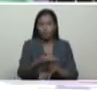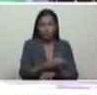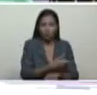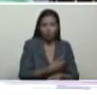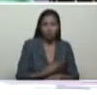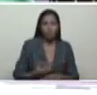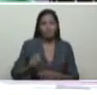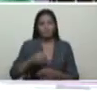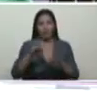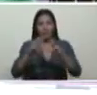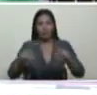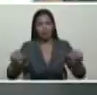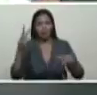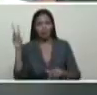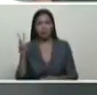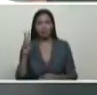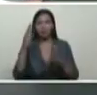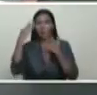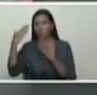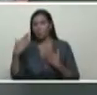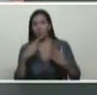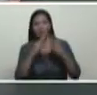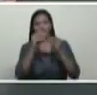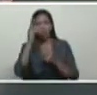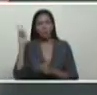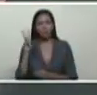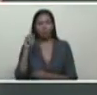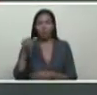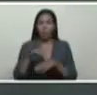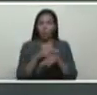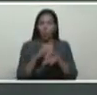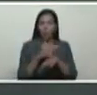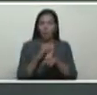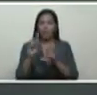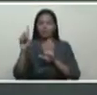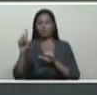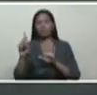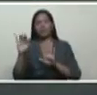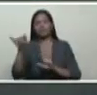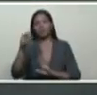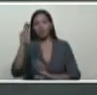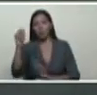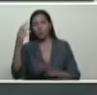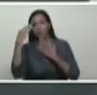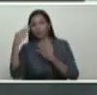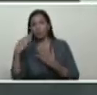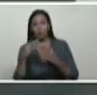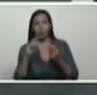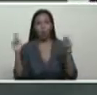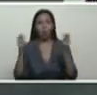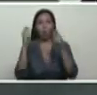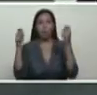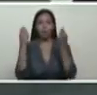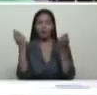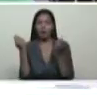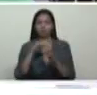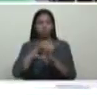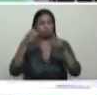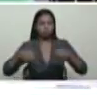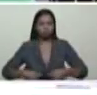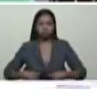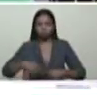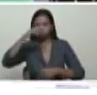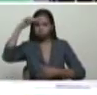campo venezolano. Quiero saludar a toda Venezuela hoy jueves, 6 de junio. Jornada intensa de trabajo